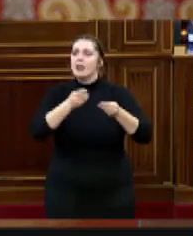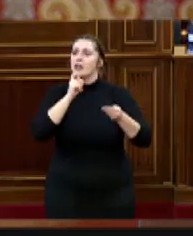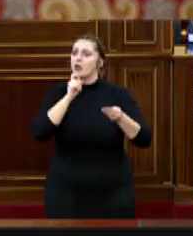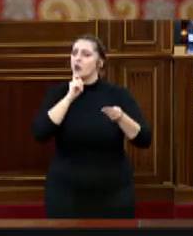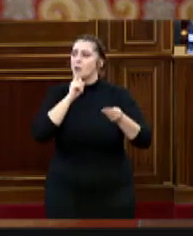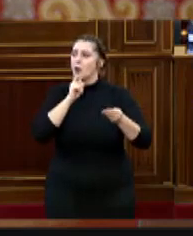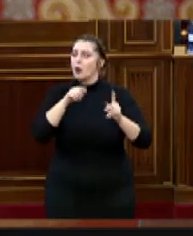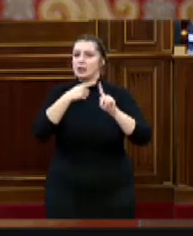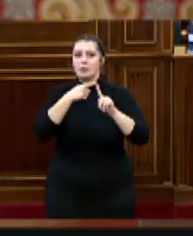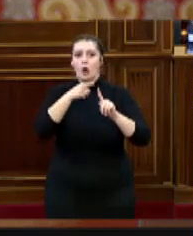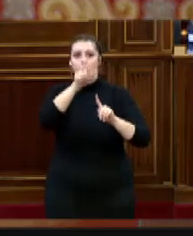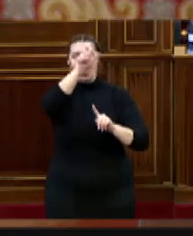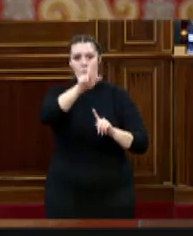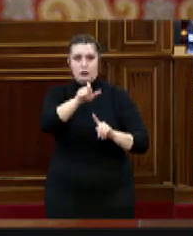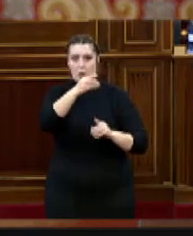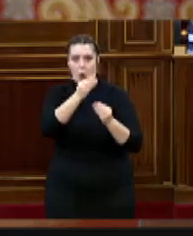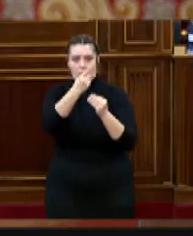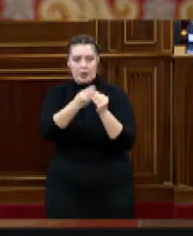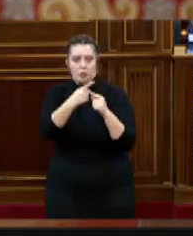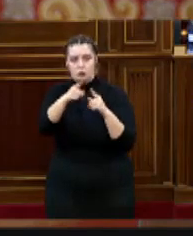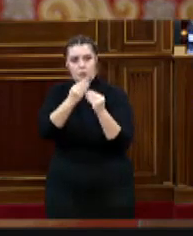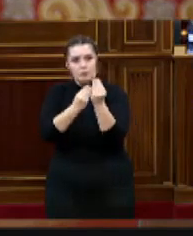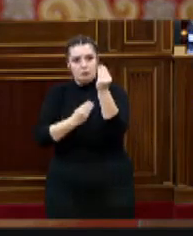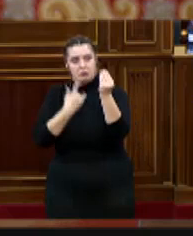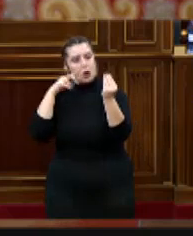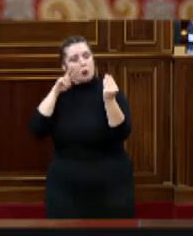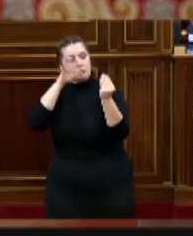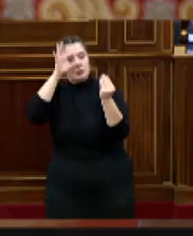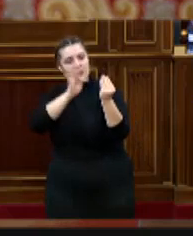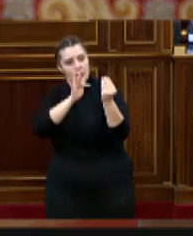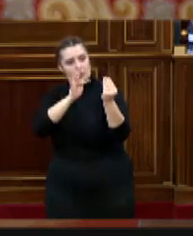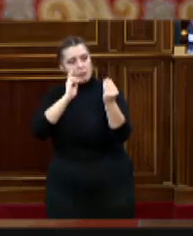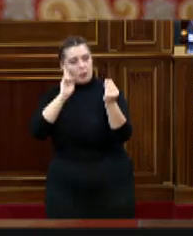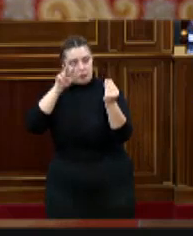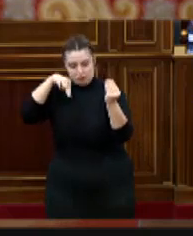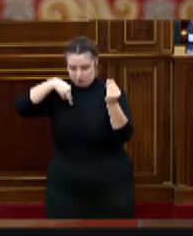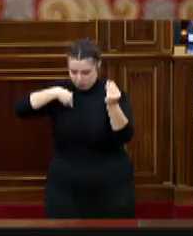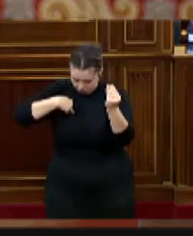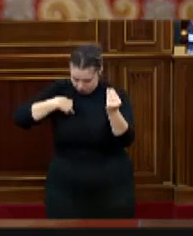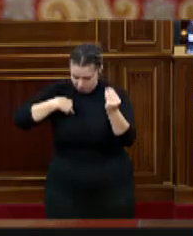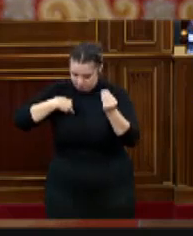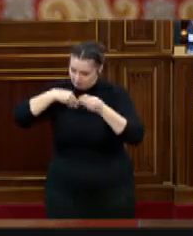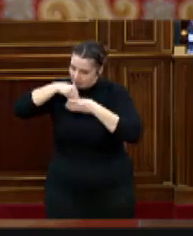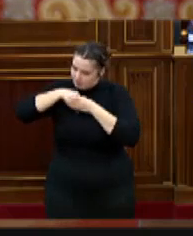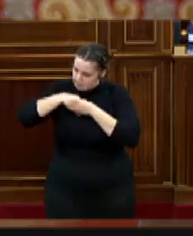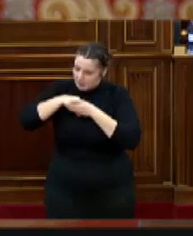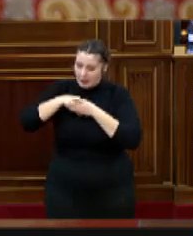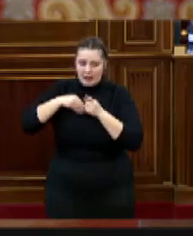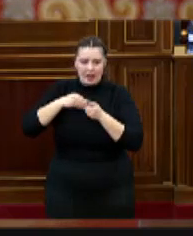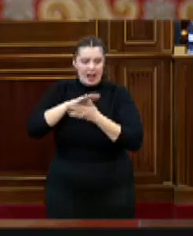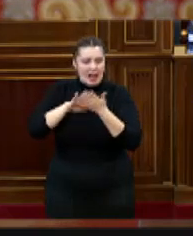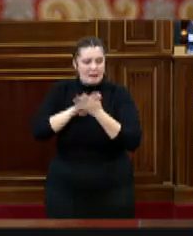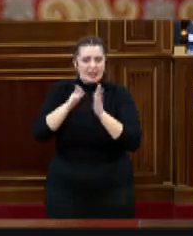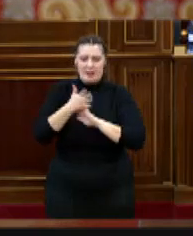del objeto observado la contemplación que implica ya un cierto juicio incluso estético de